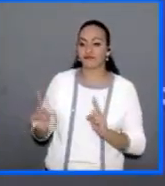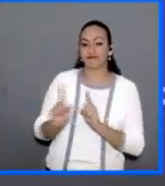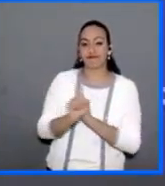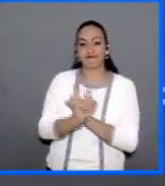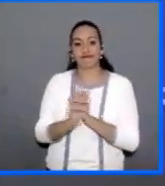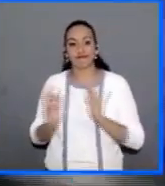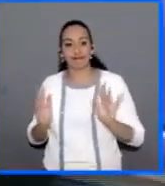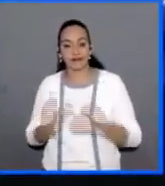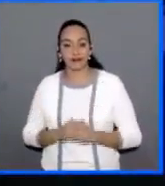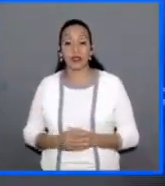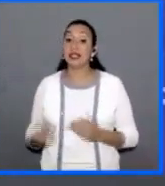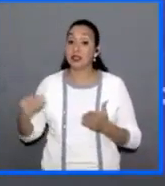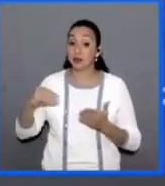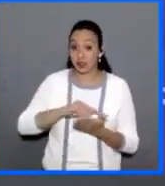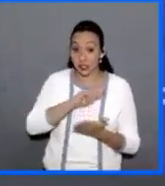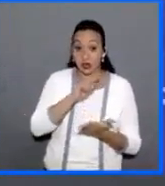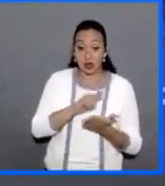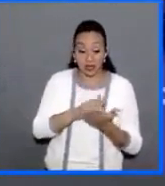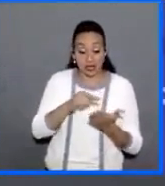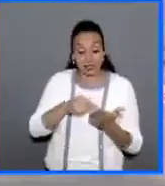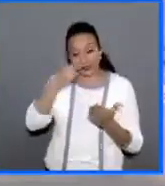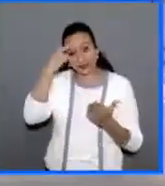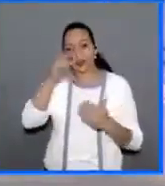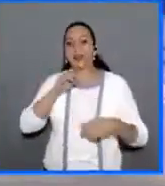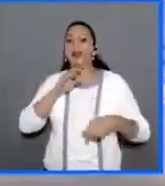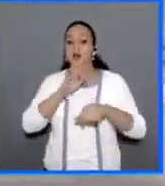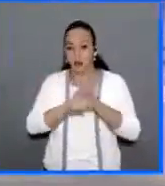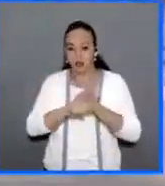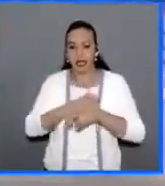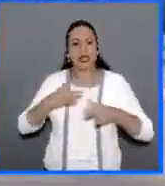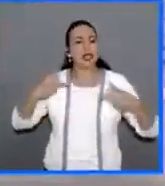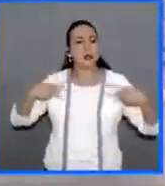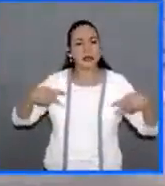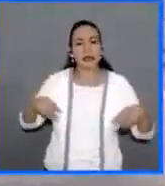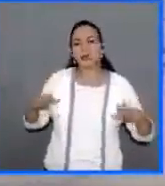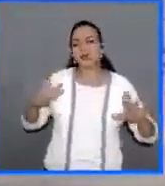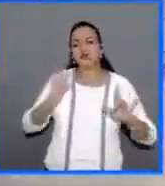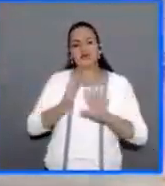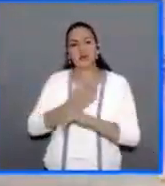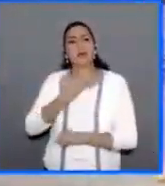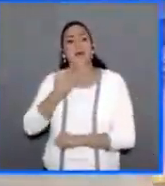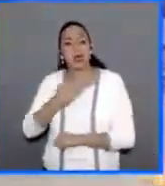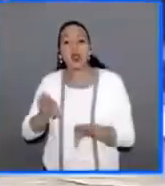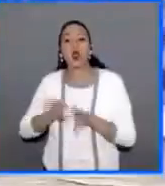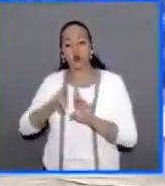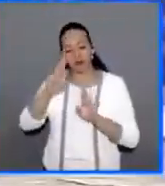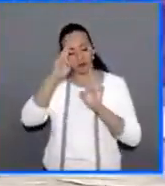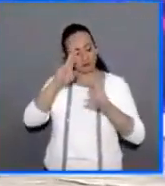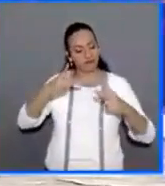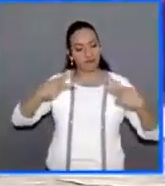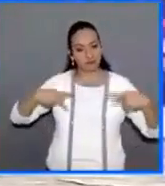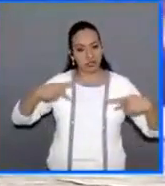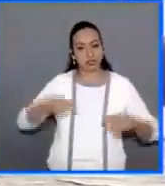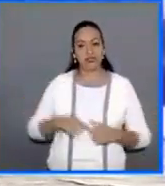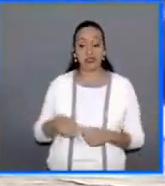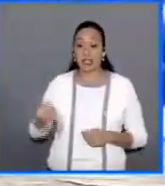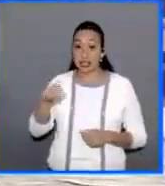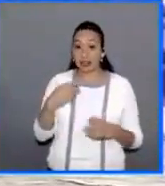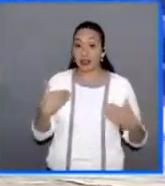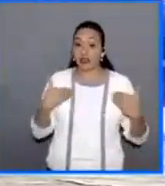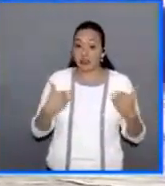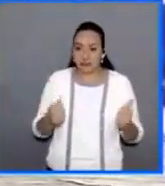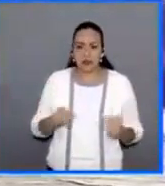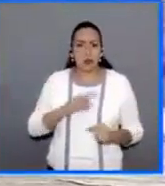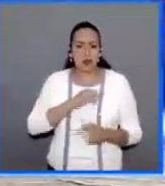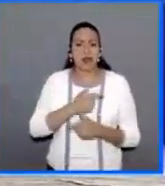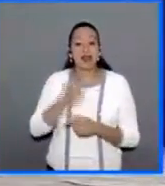políticas públicas que garanticen el derecho a la movilidad con un enfoque de equidad y conciencia ciudadana. Indicaron que las vías